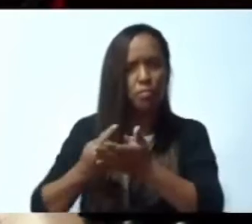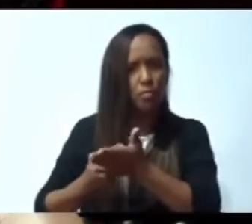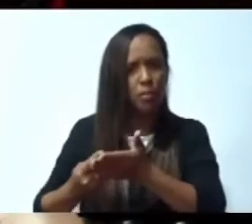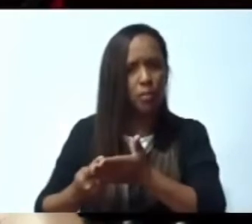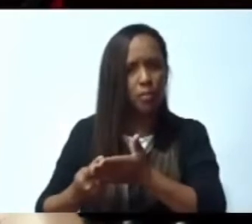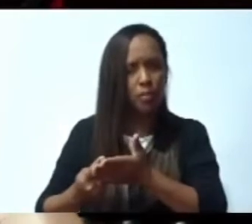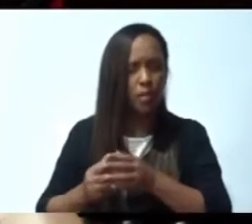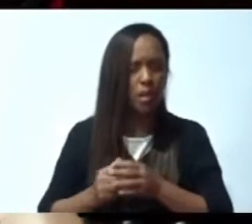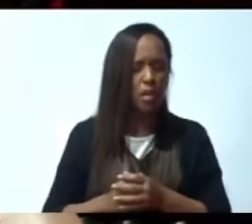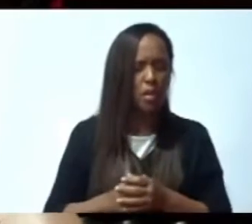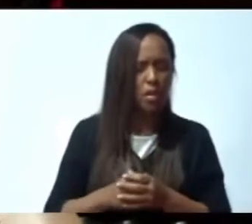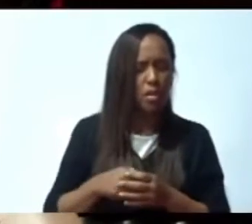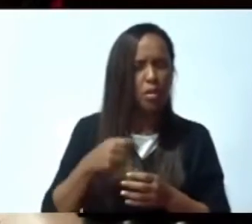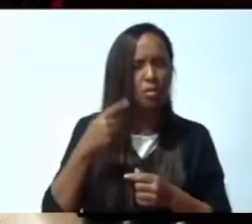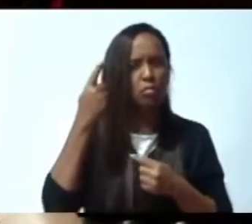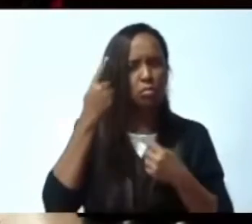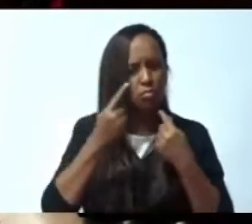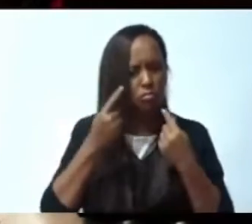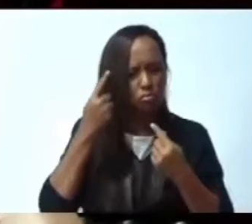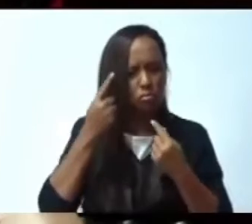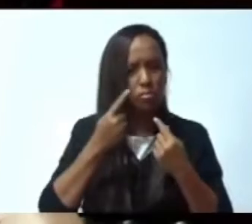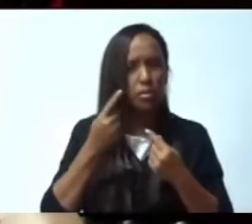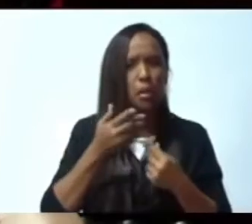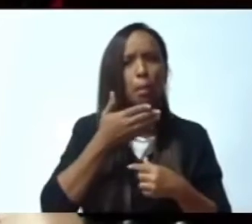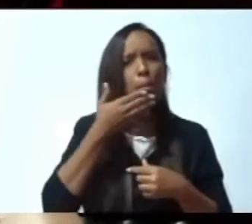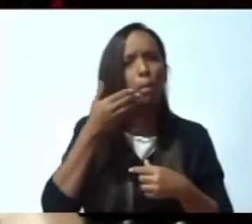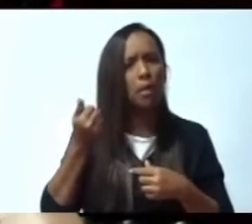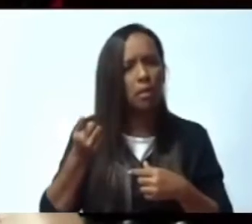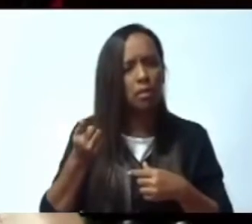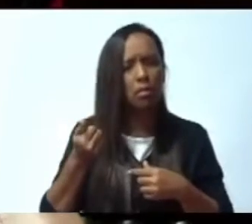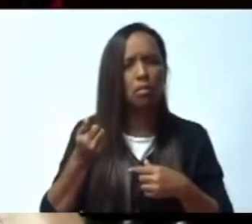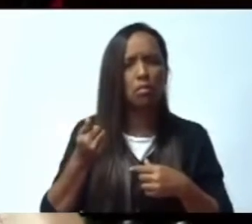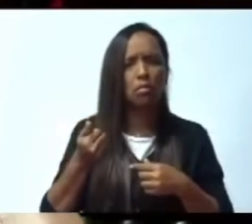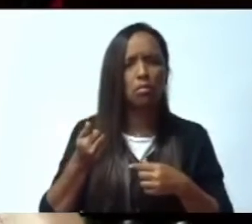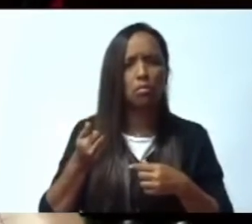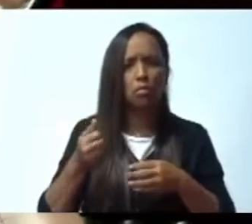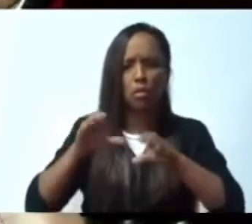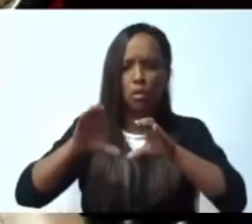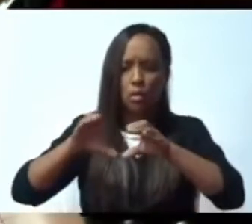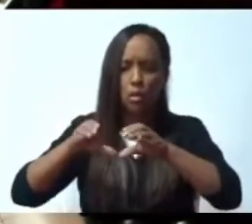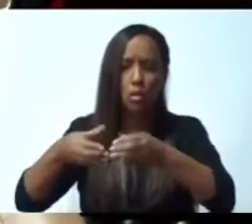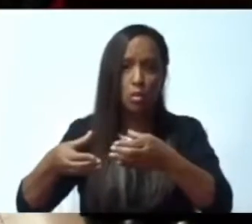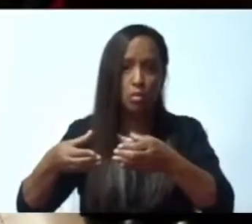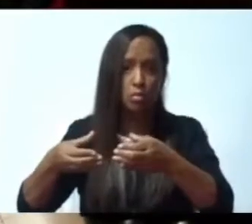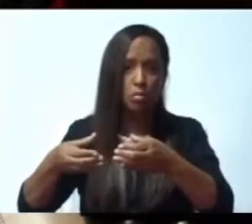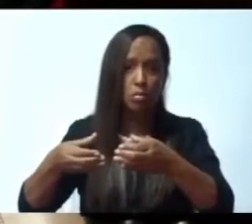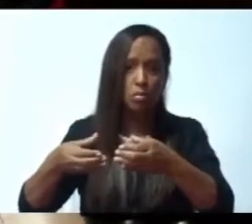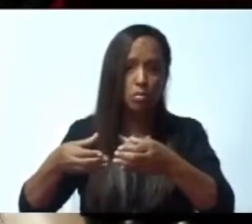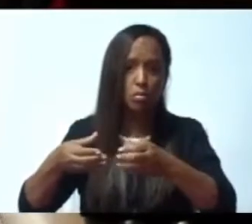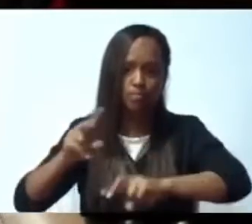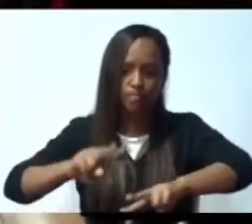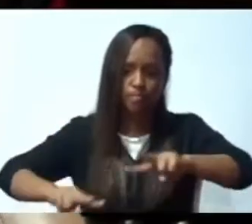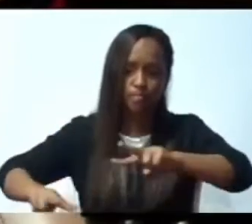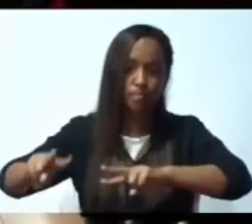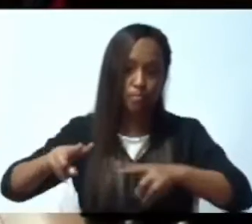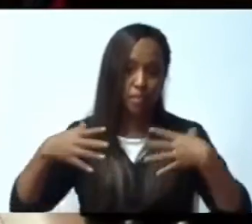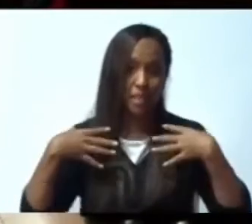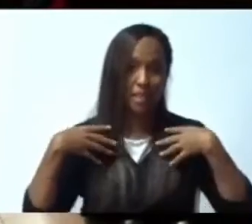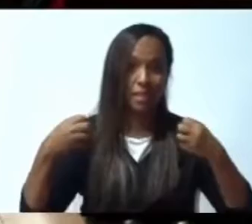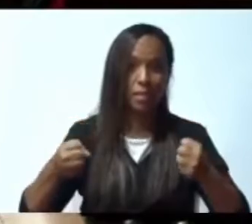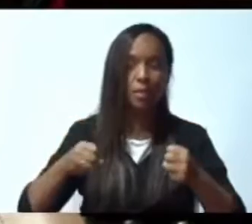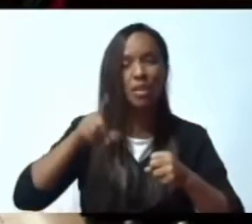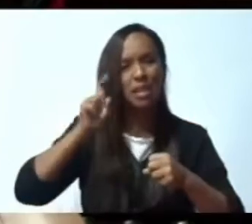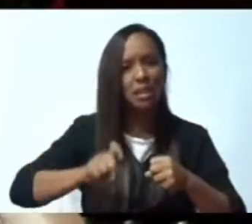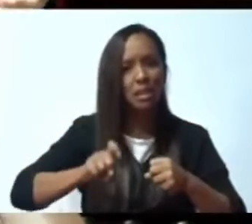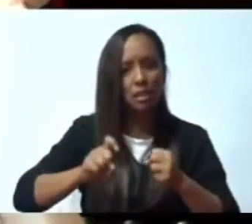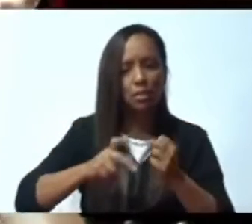lo analice la Comisión Permanente de Salud de la Cámara de Diputados, que le da otro abordaje al proyecto, no puramente comercial, sino también